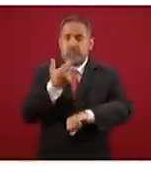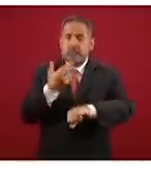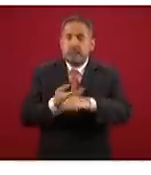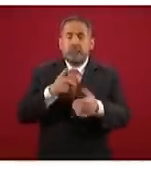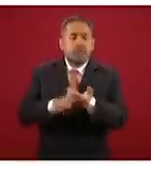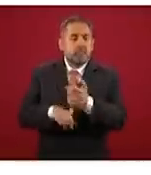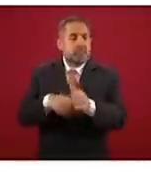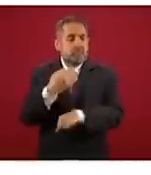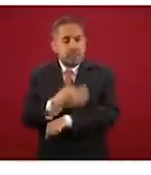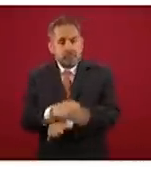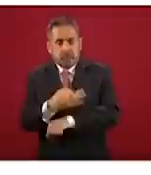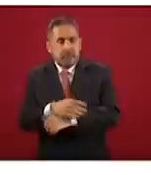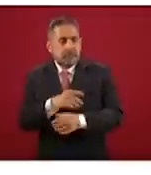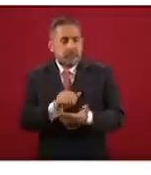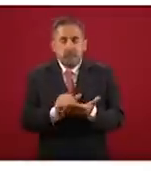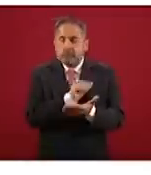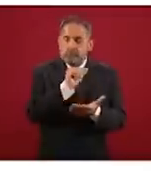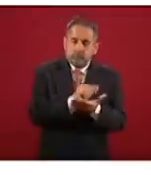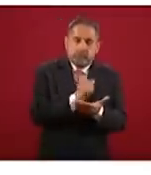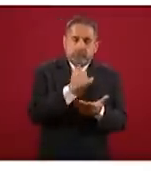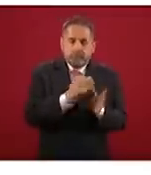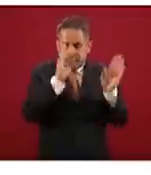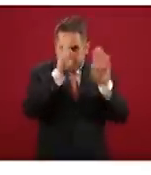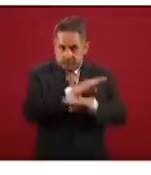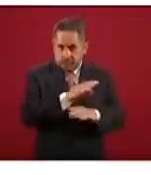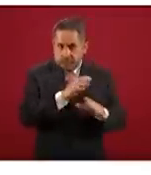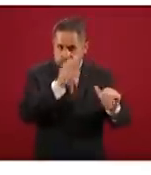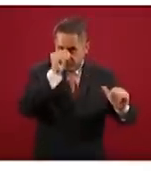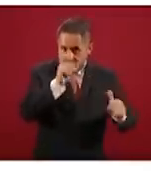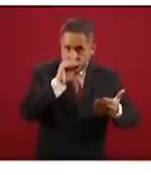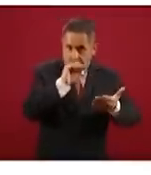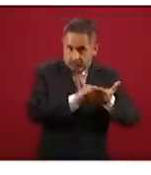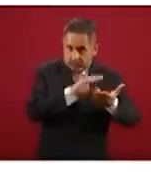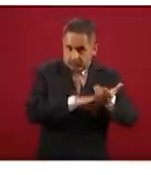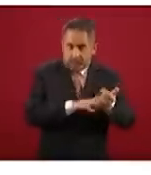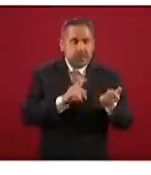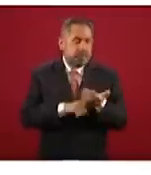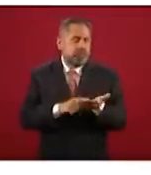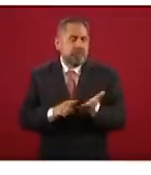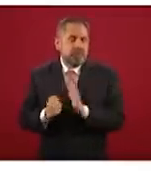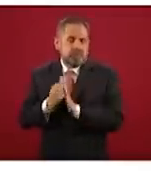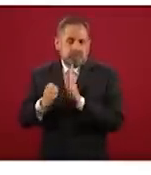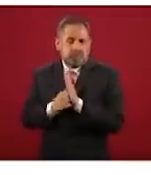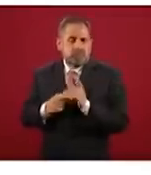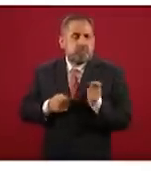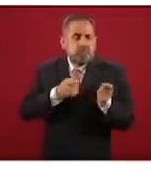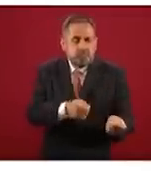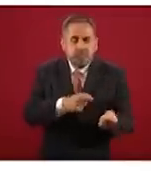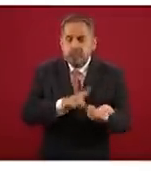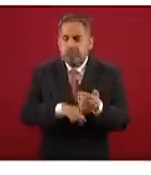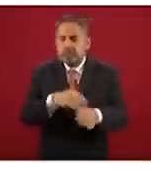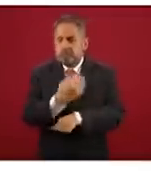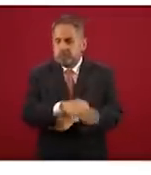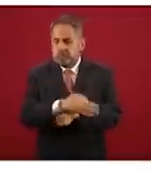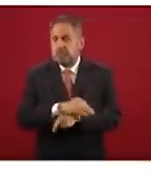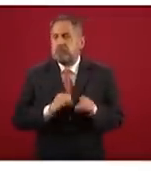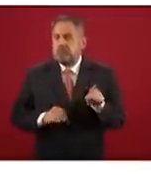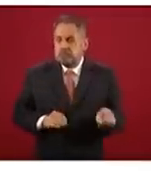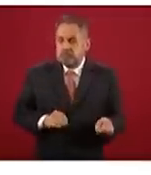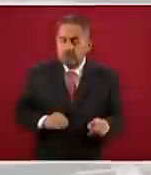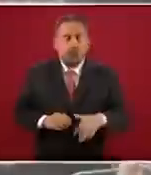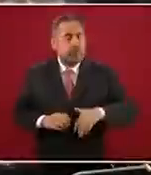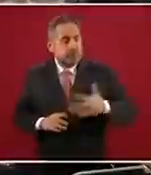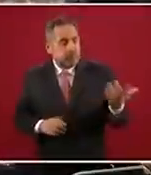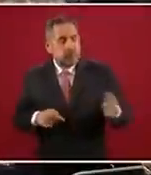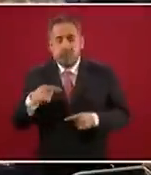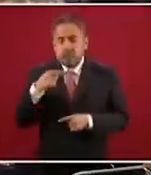Interior, Actas y Acuerdos con las facultades que le confieren los estatutos, derivado que este